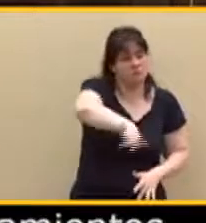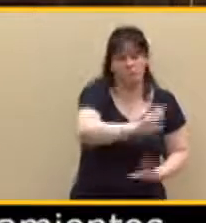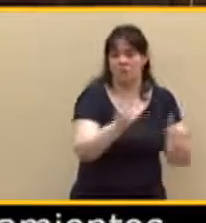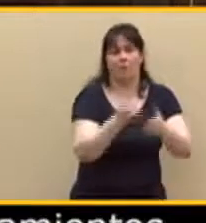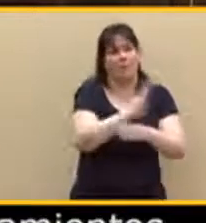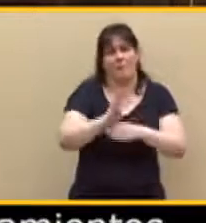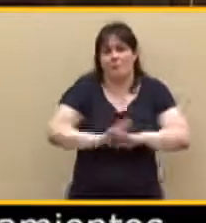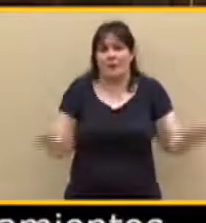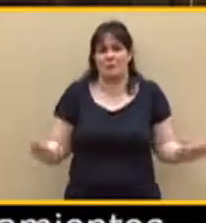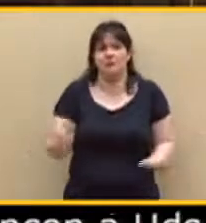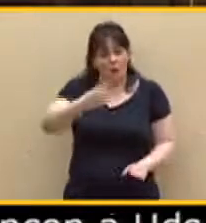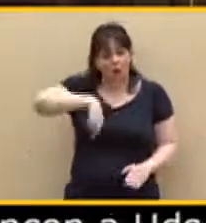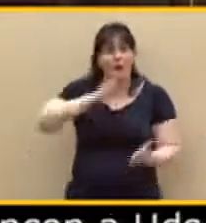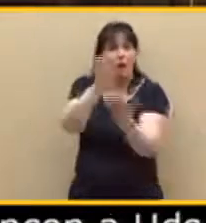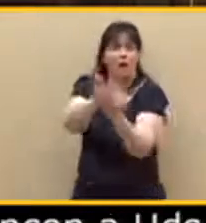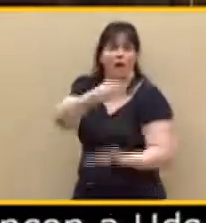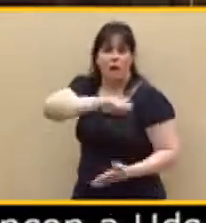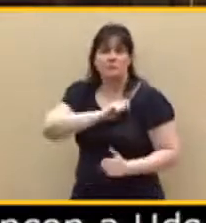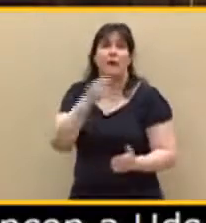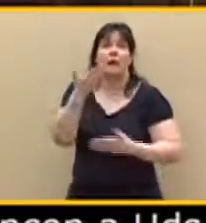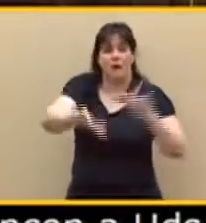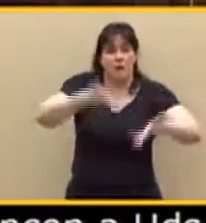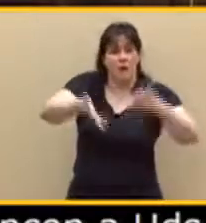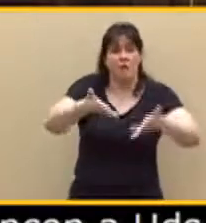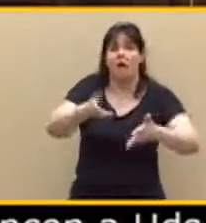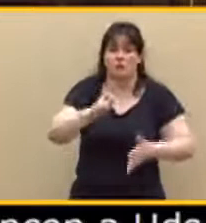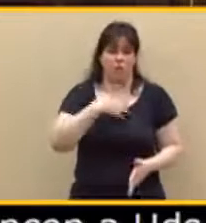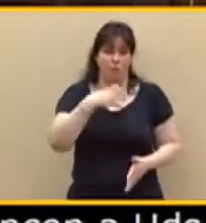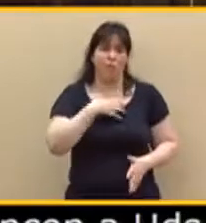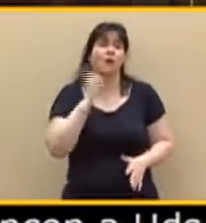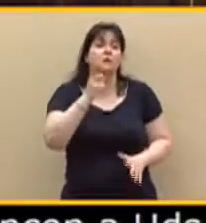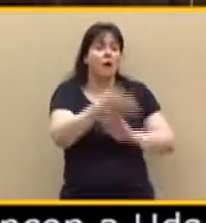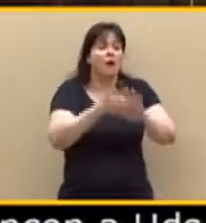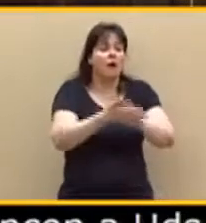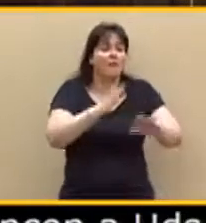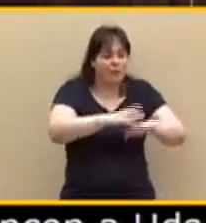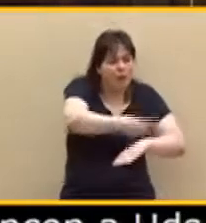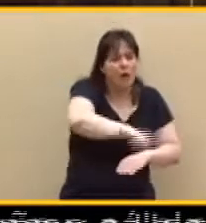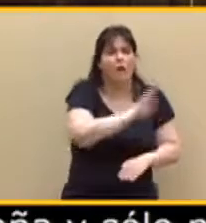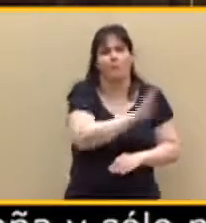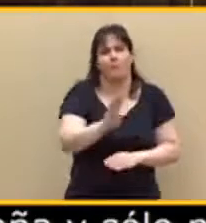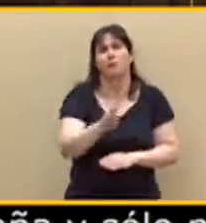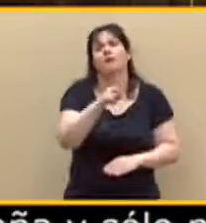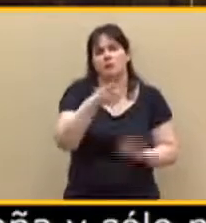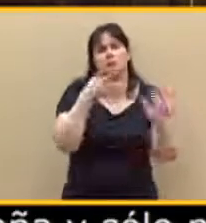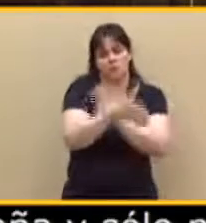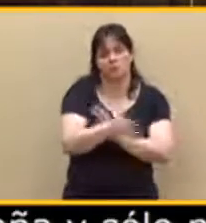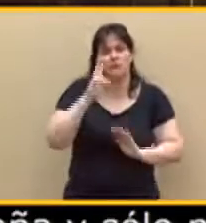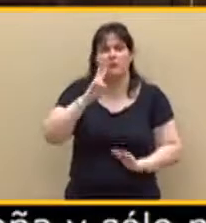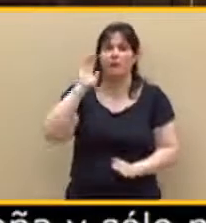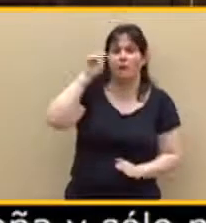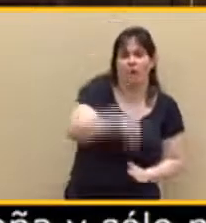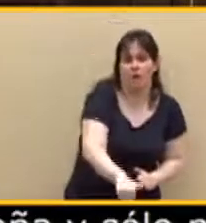España y solo sepan hablar para ustedes mismos es una muestra más de su decadencia y de que ustedes forman parte, señorías, del pasado de este